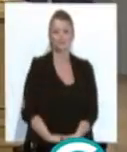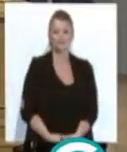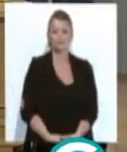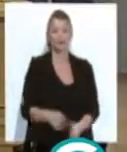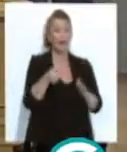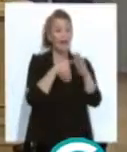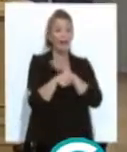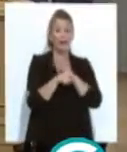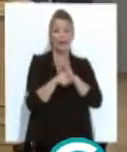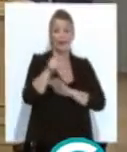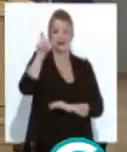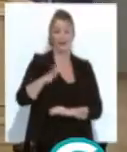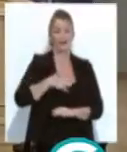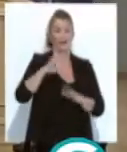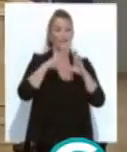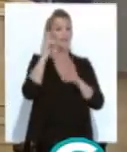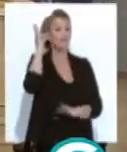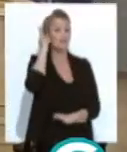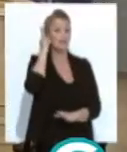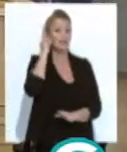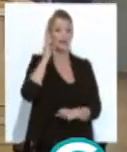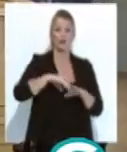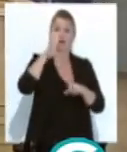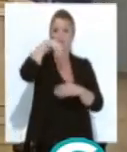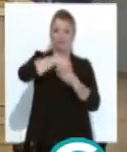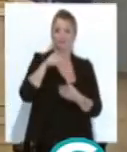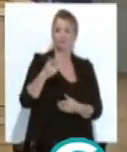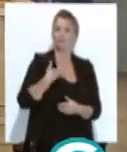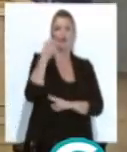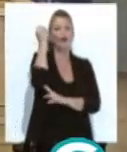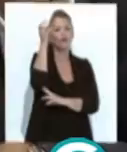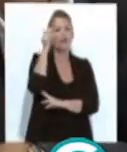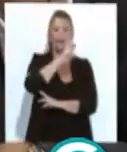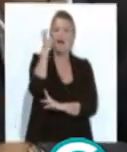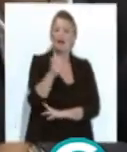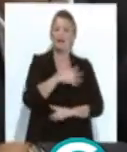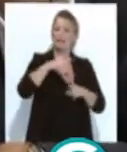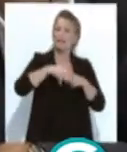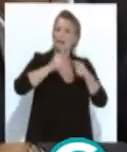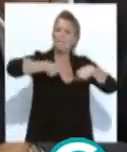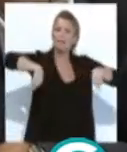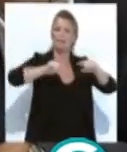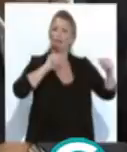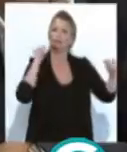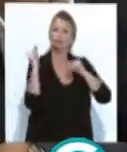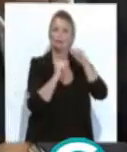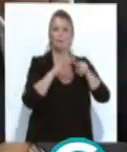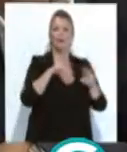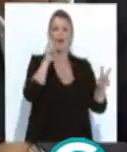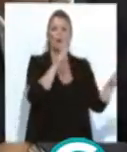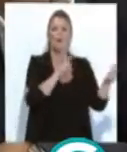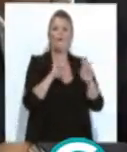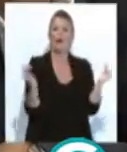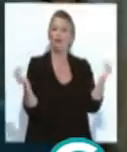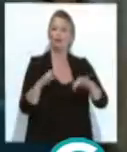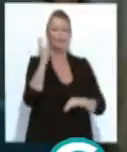La gestión ecofeminista de la cultura es el principal eje vertebrador de las conferencias, talleres y mesas redondas dispuestas para un nuevo encuentro de